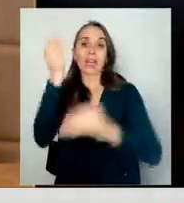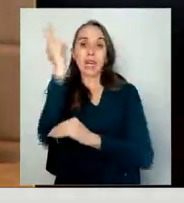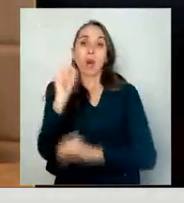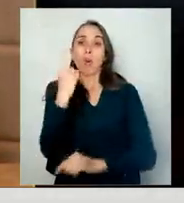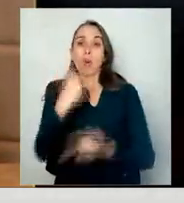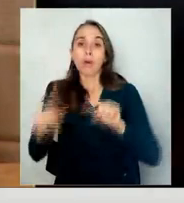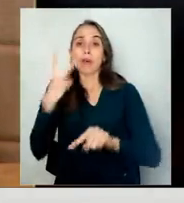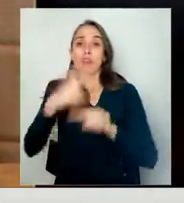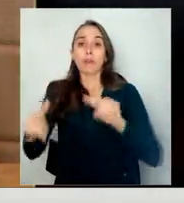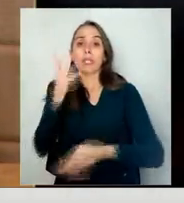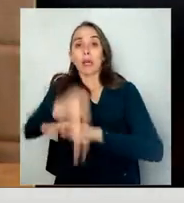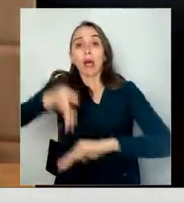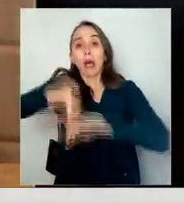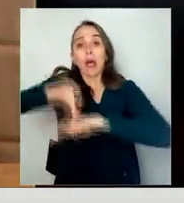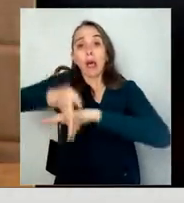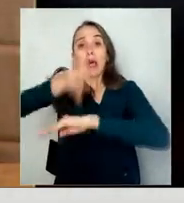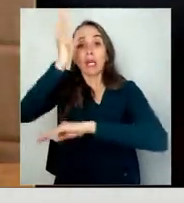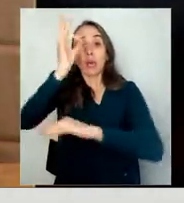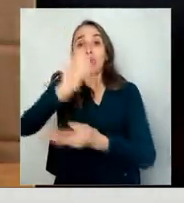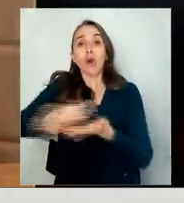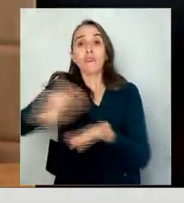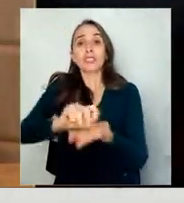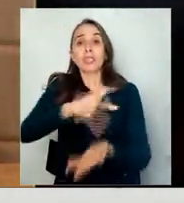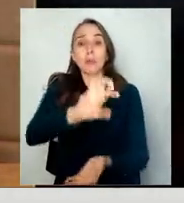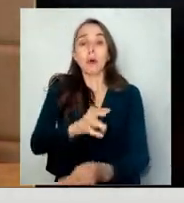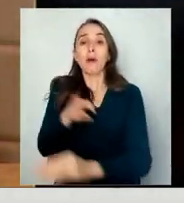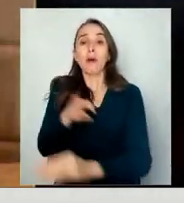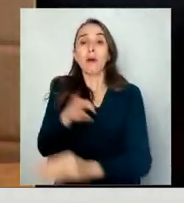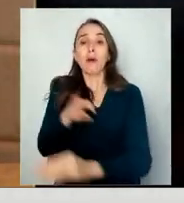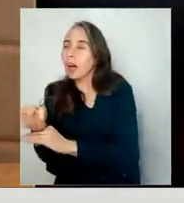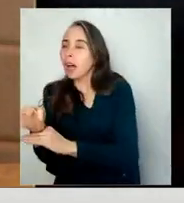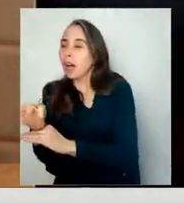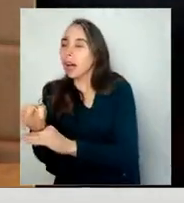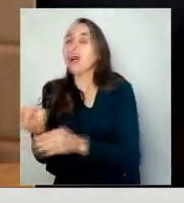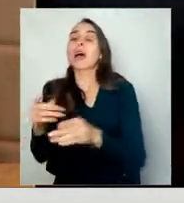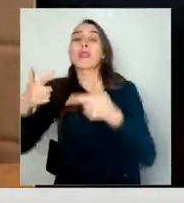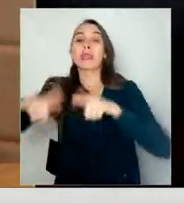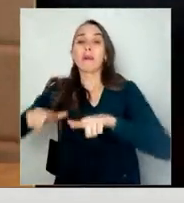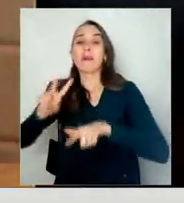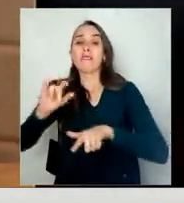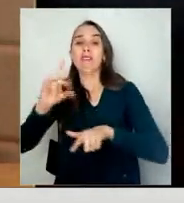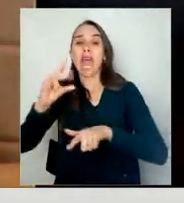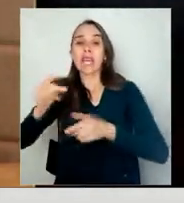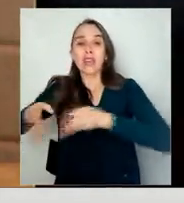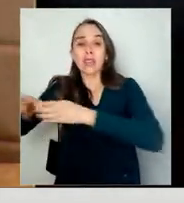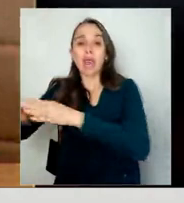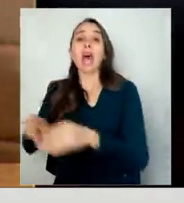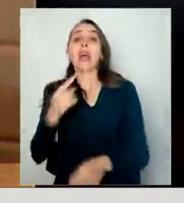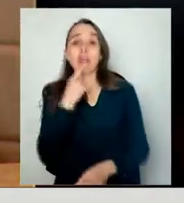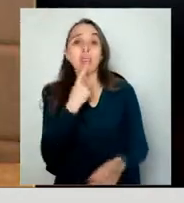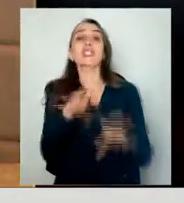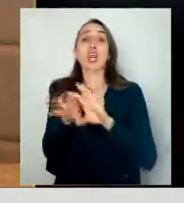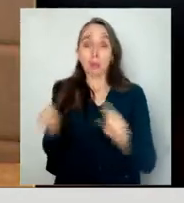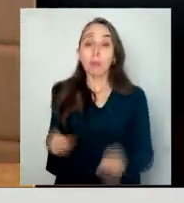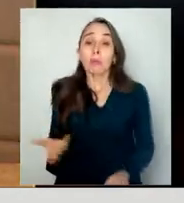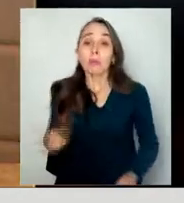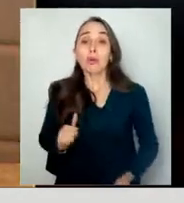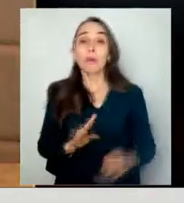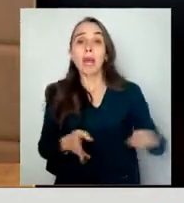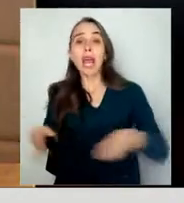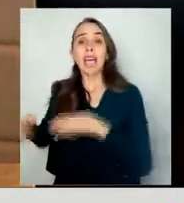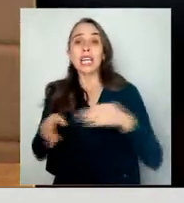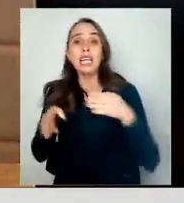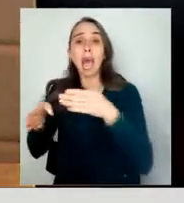al mop a vivienda perdón a vialidad hay compromisos que no se cumplen y los caminos están abandonados